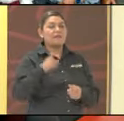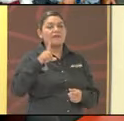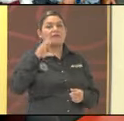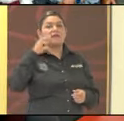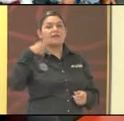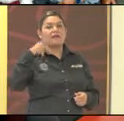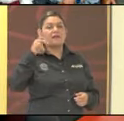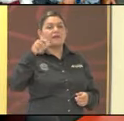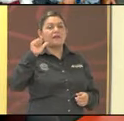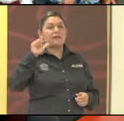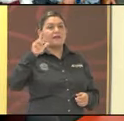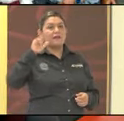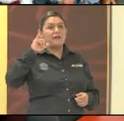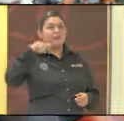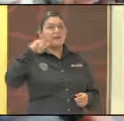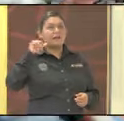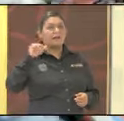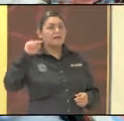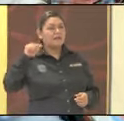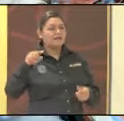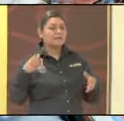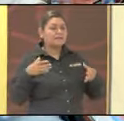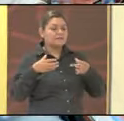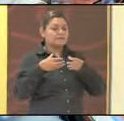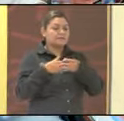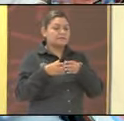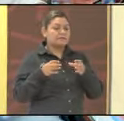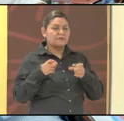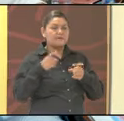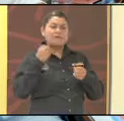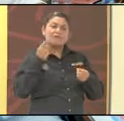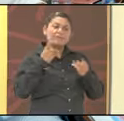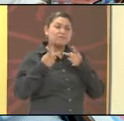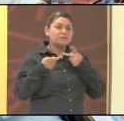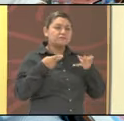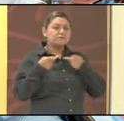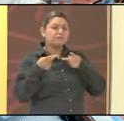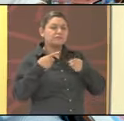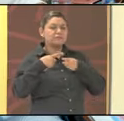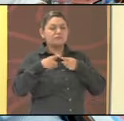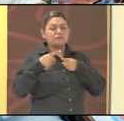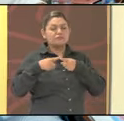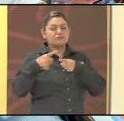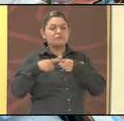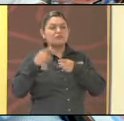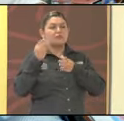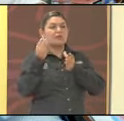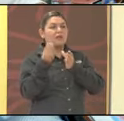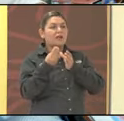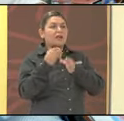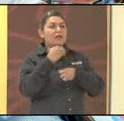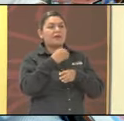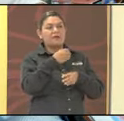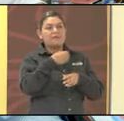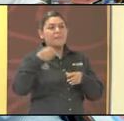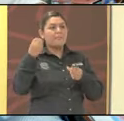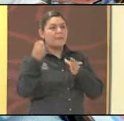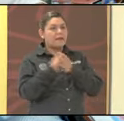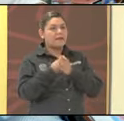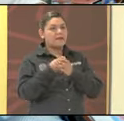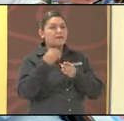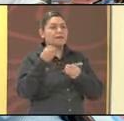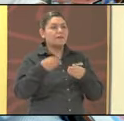Lizeth Saldívar Lartigue. Y pues se trataron diversos asuntos que tienen que ver con el desarrollo urbano de